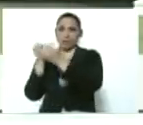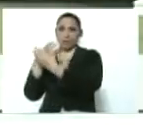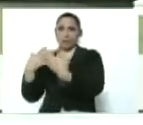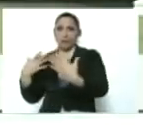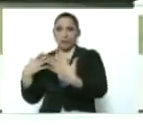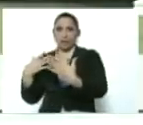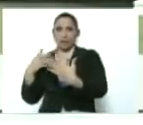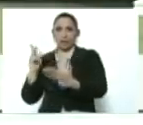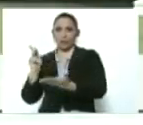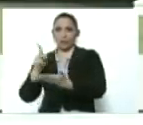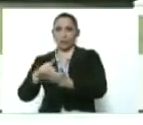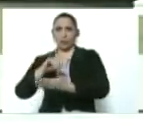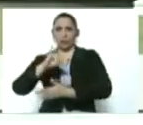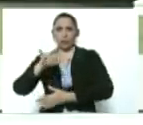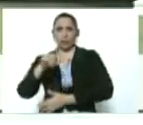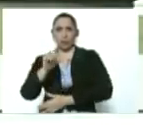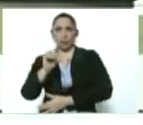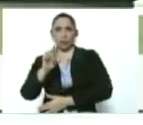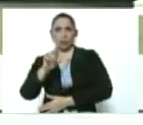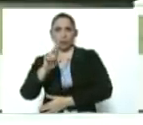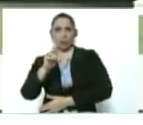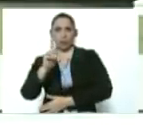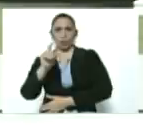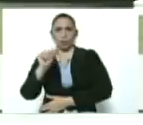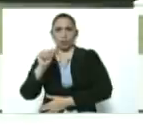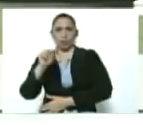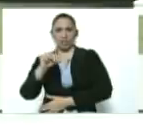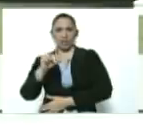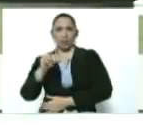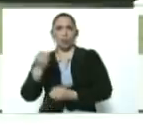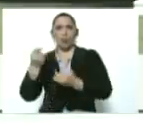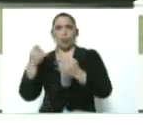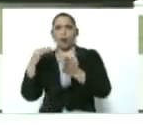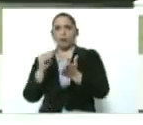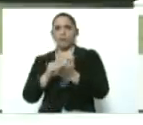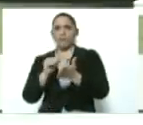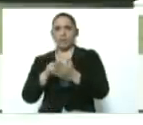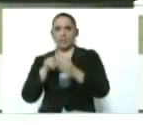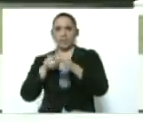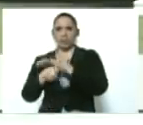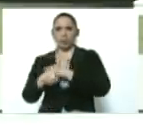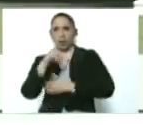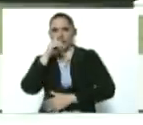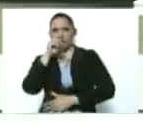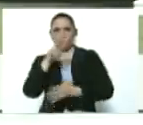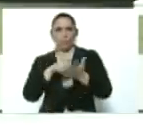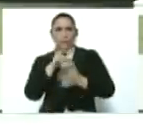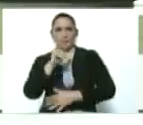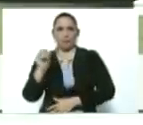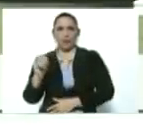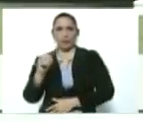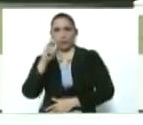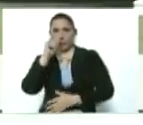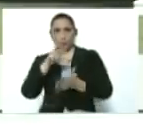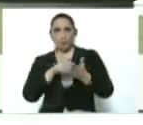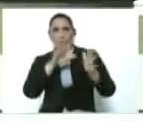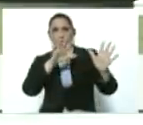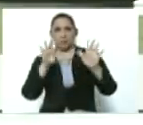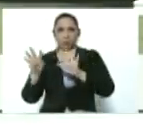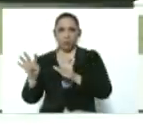presencia de jordan wire o cuánta vez entró en el año 2020 en el año 2019